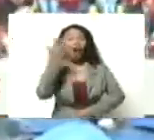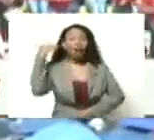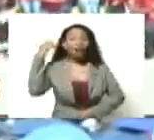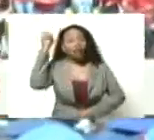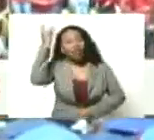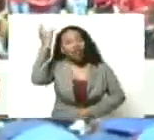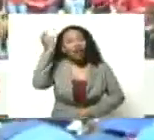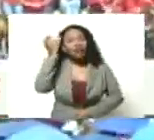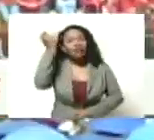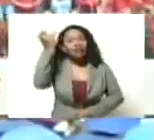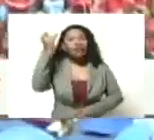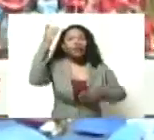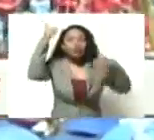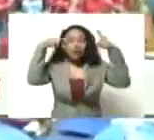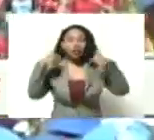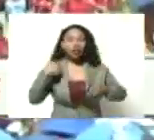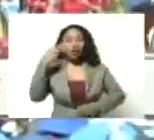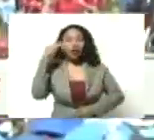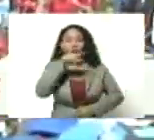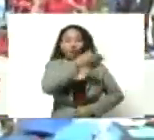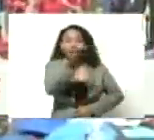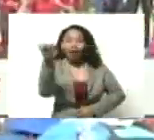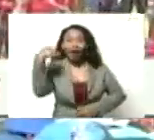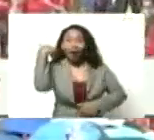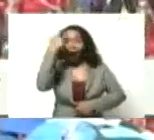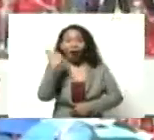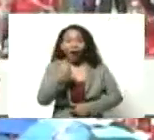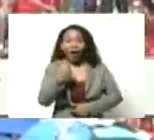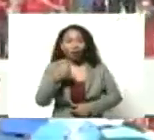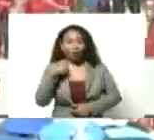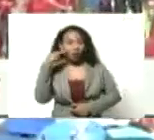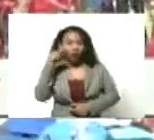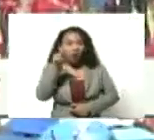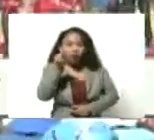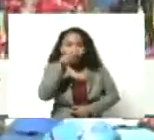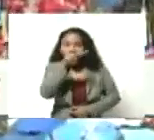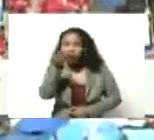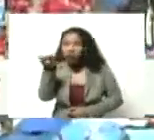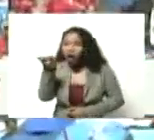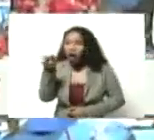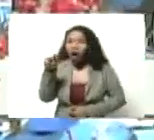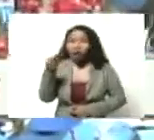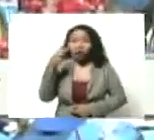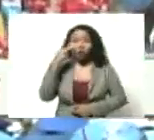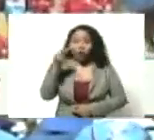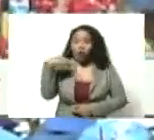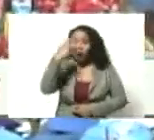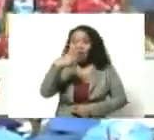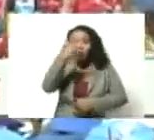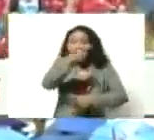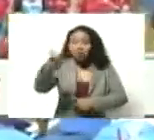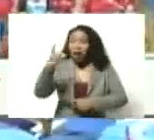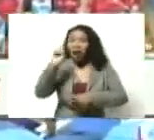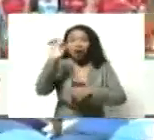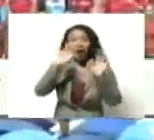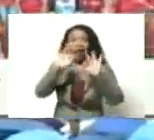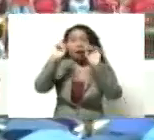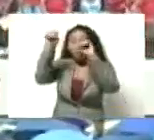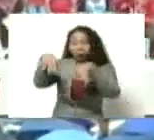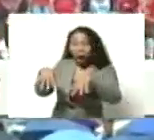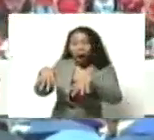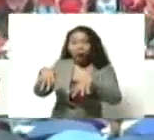ustedes hermanos y hermanas y yo veo las caras de los que no se rinden nunca de lo que